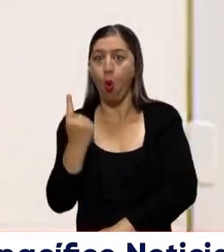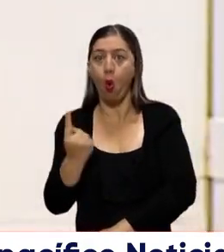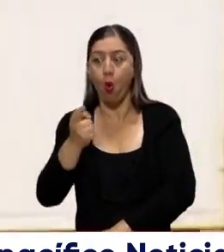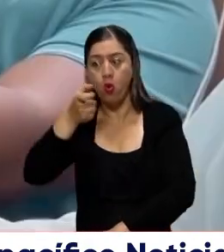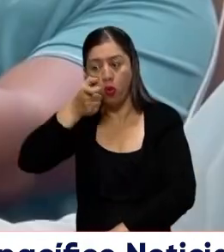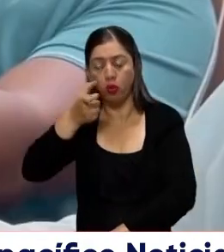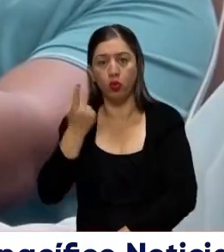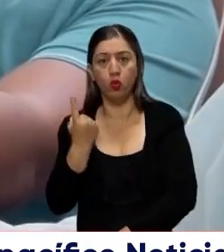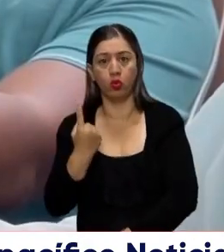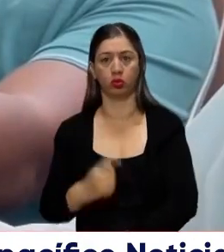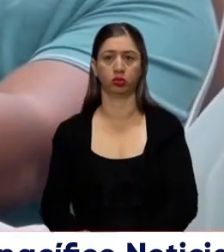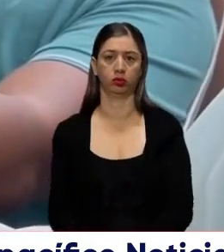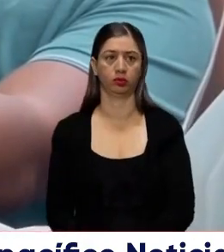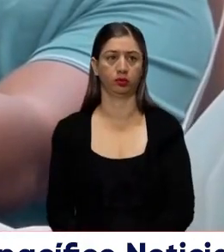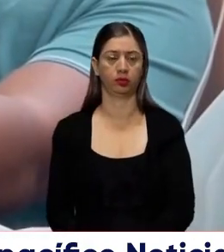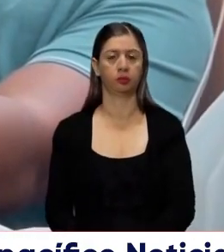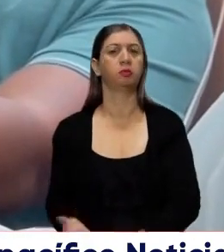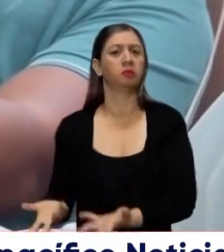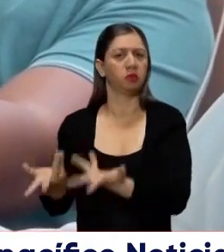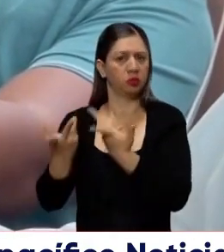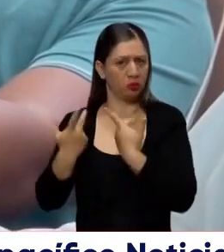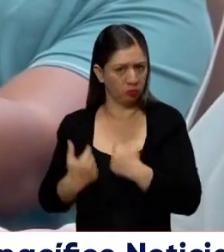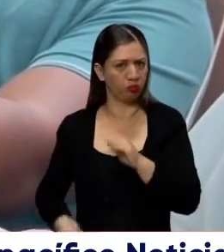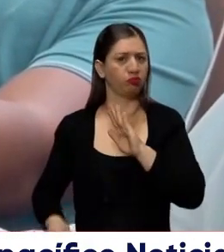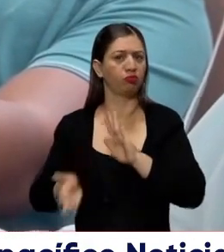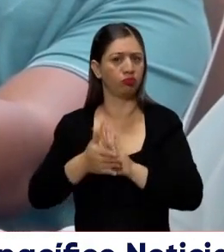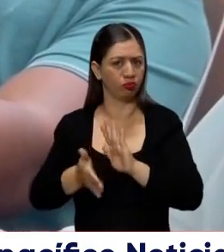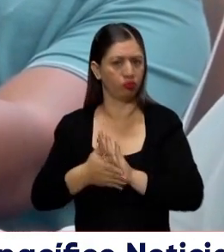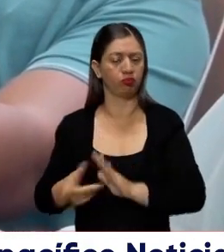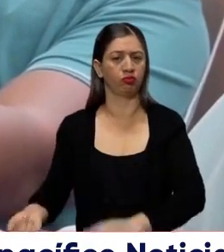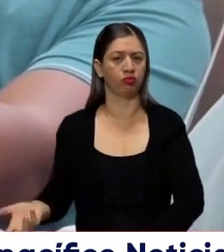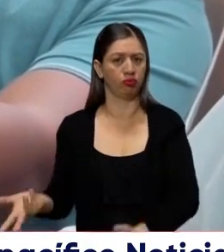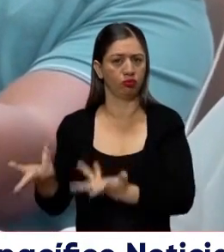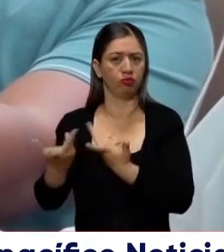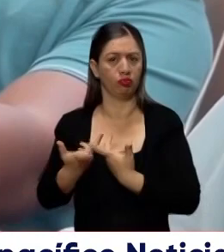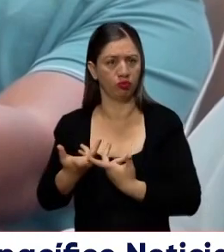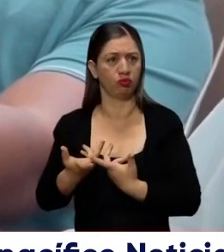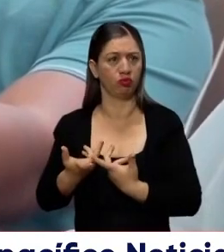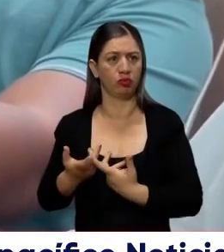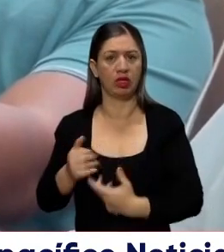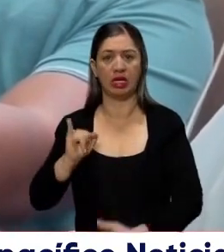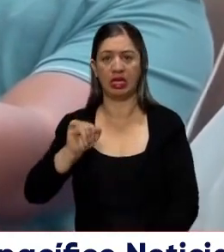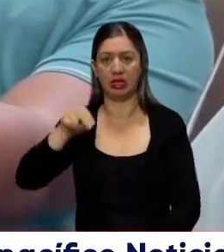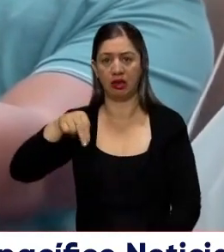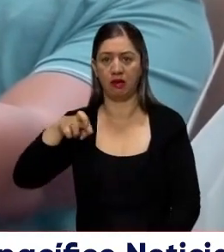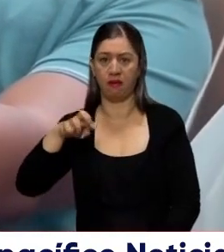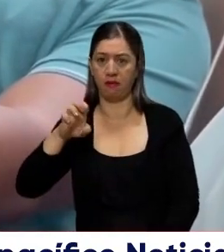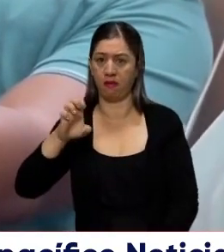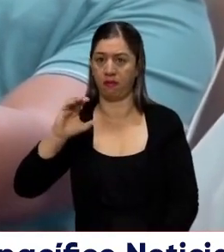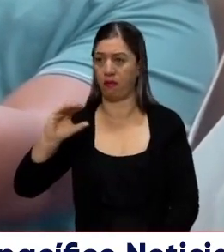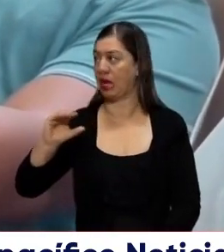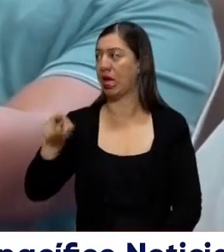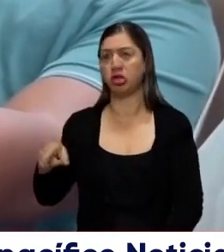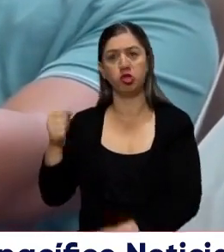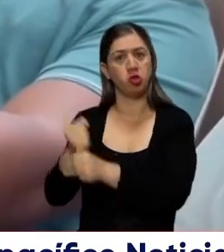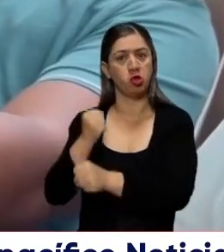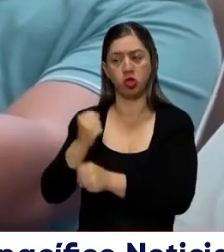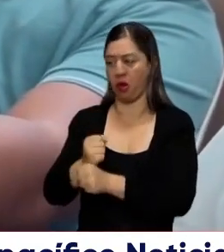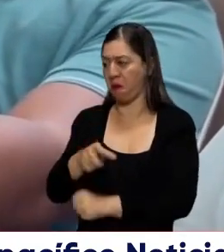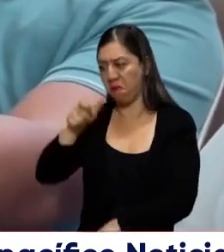Tenemos versiones, sí, palpables de que los del IMPEC no estaban en su lugar de